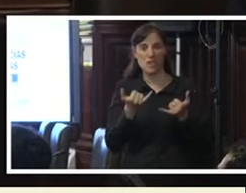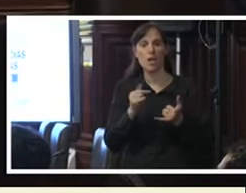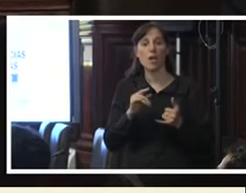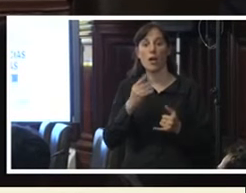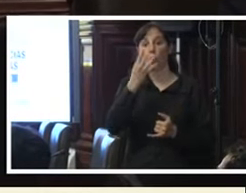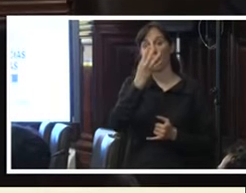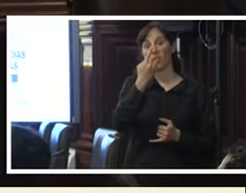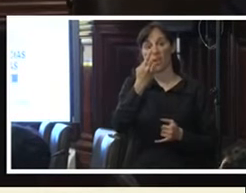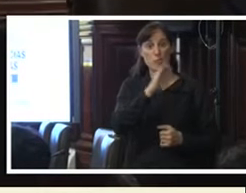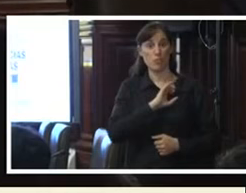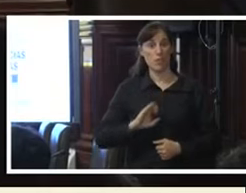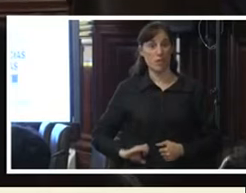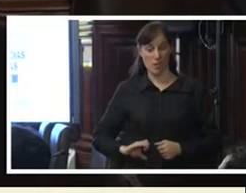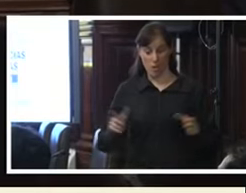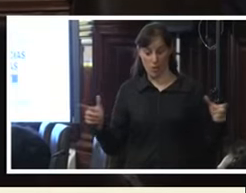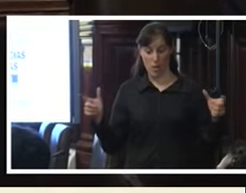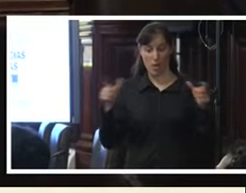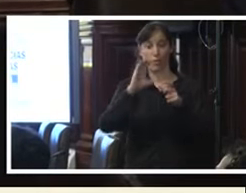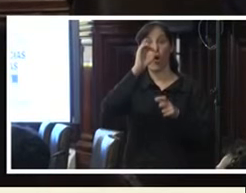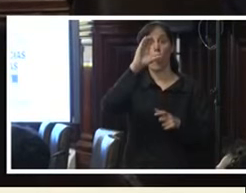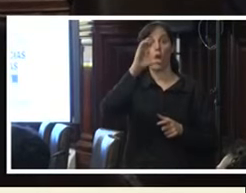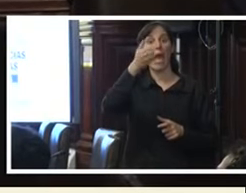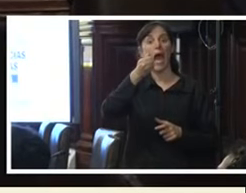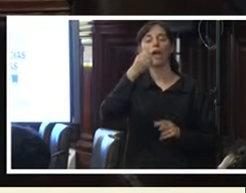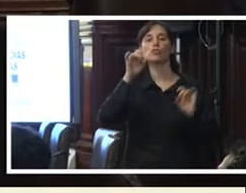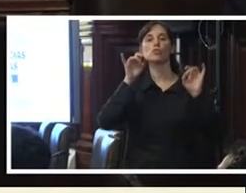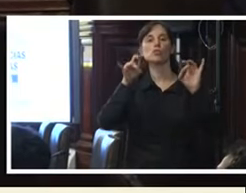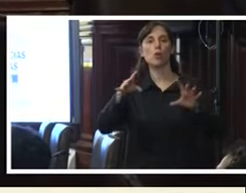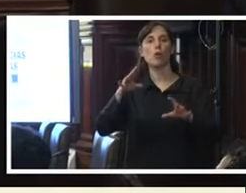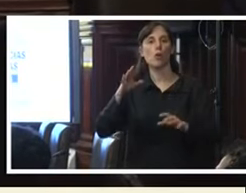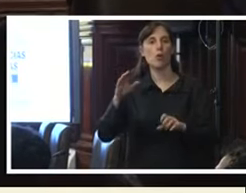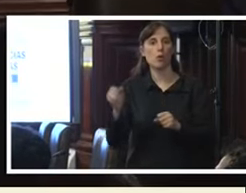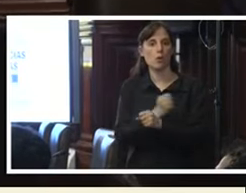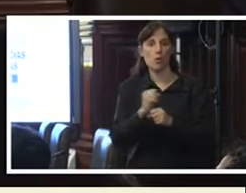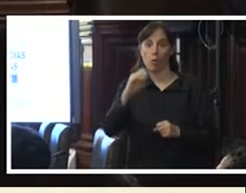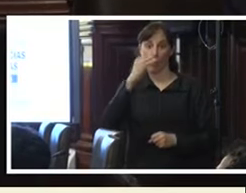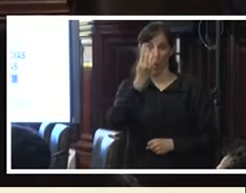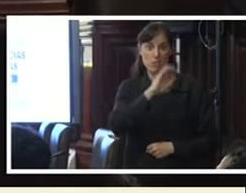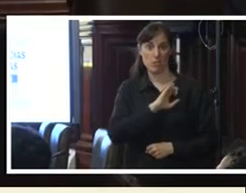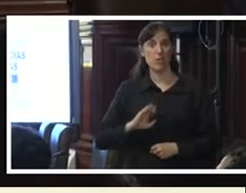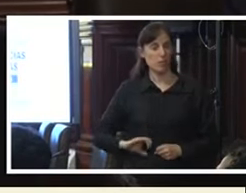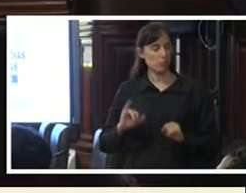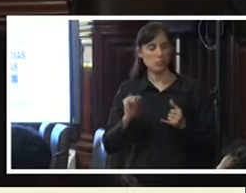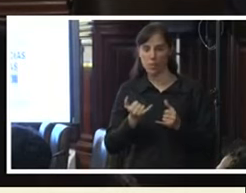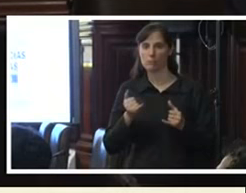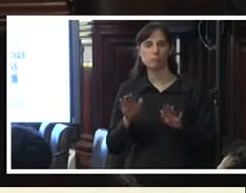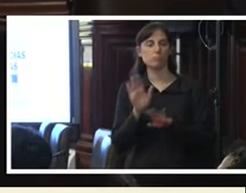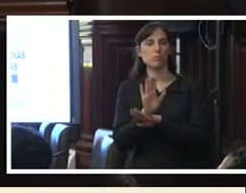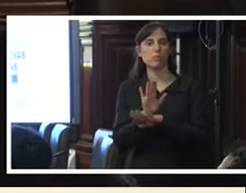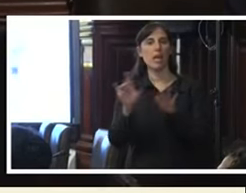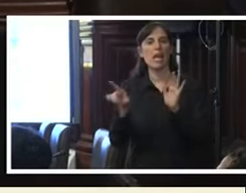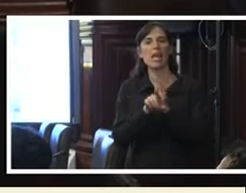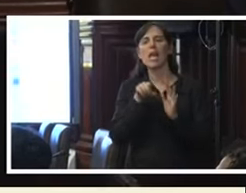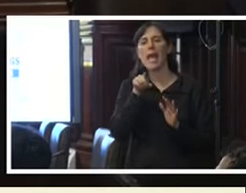41 estados que conforman la oea únicamente ha sido ratificada por cuatro de ellos esta convención apunta a la promoción